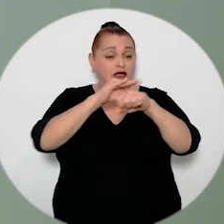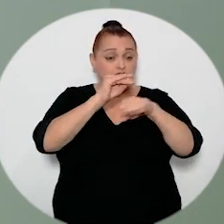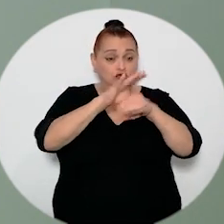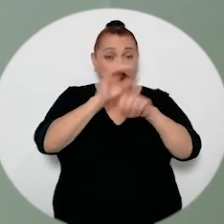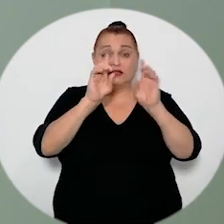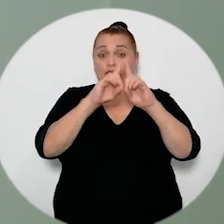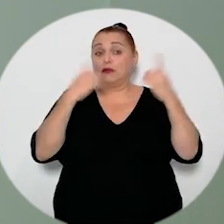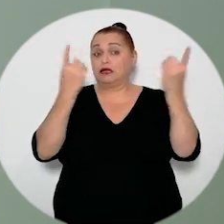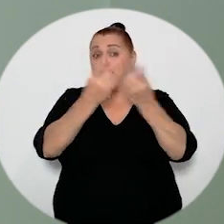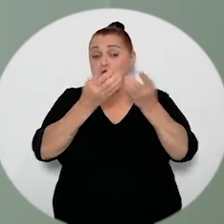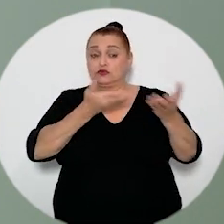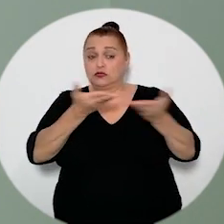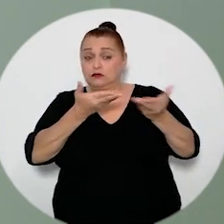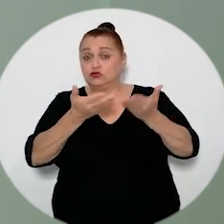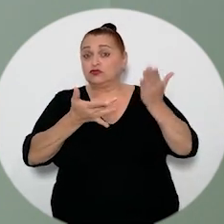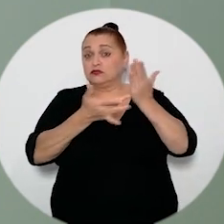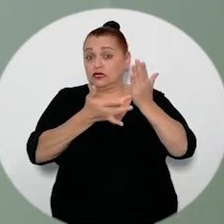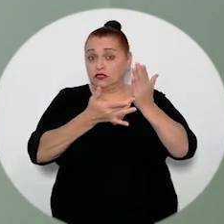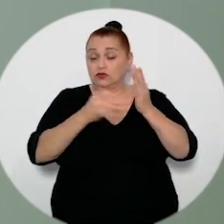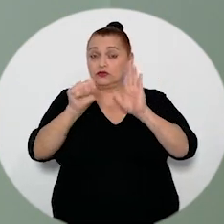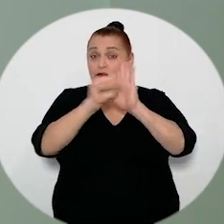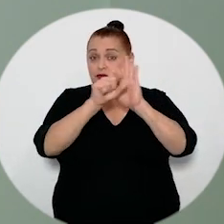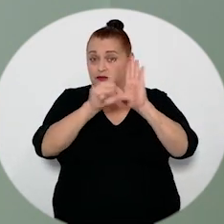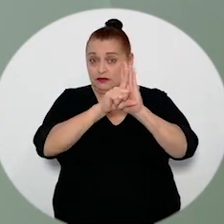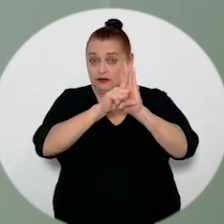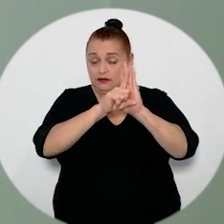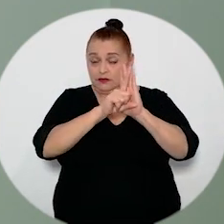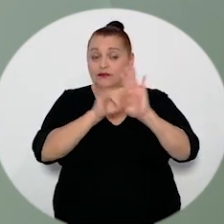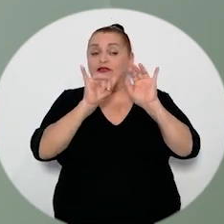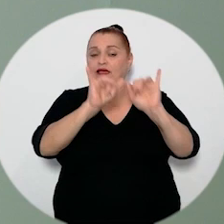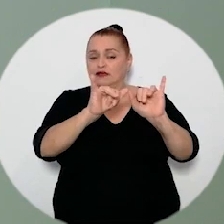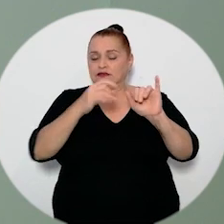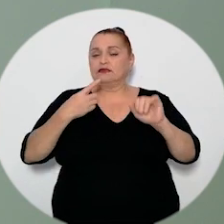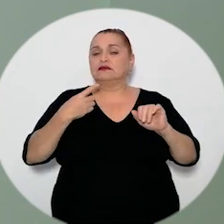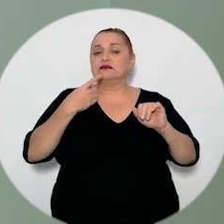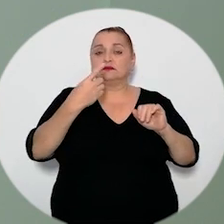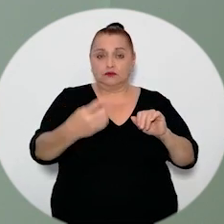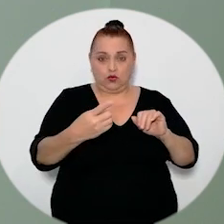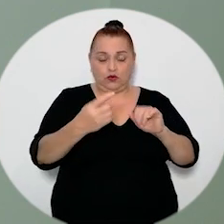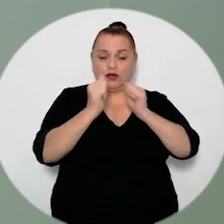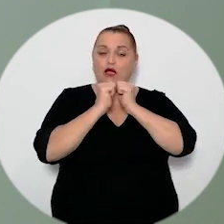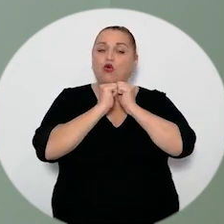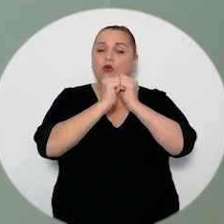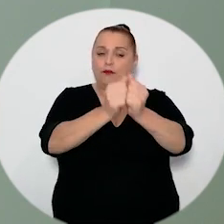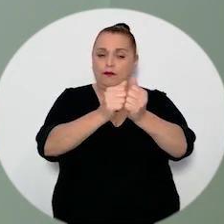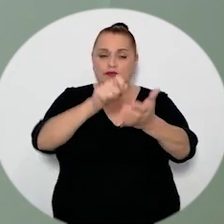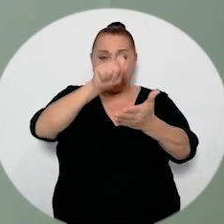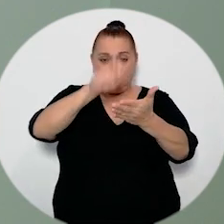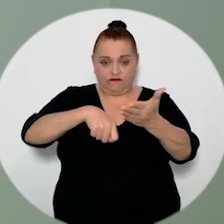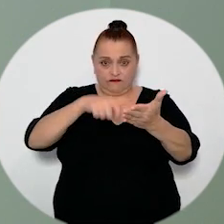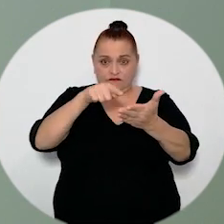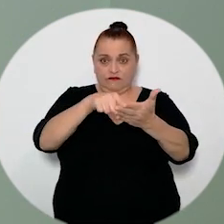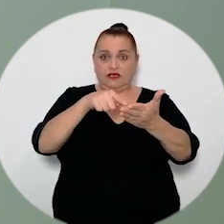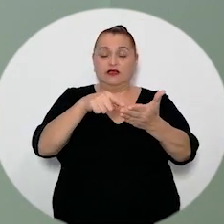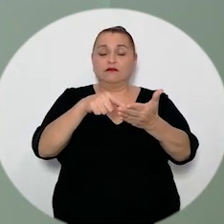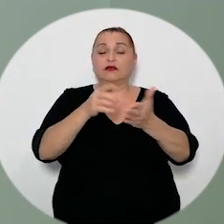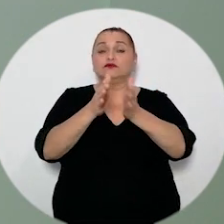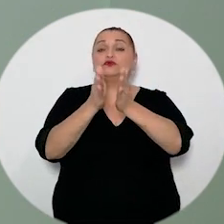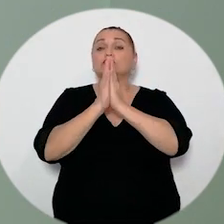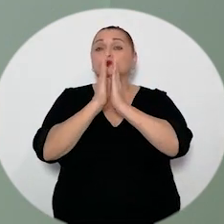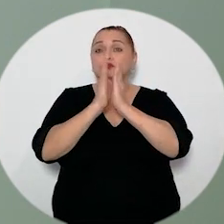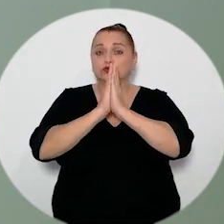con la asesoría del Departamento de Servicios Técnicos de la Asamblea Legislativa, así lo disponen, acompañando con su firma la